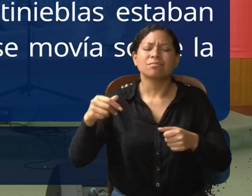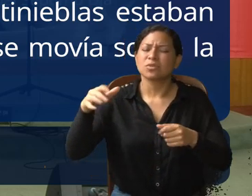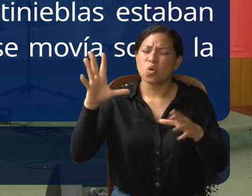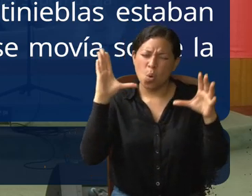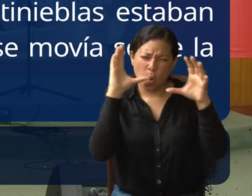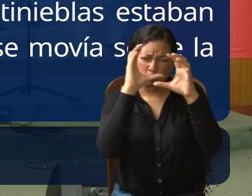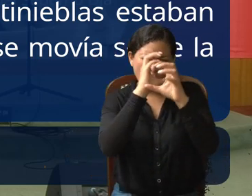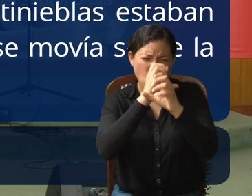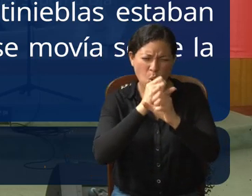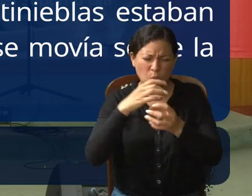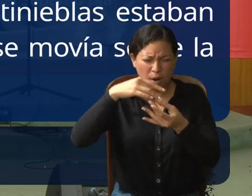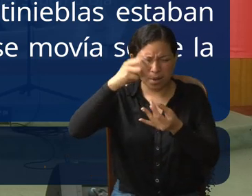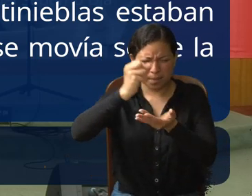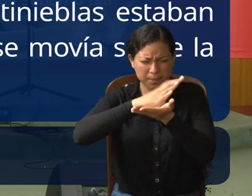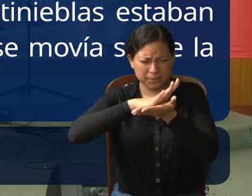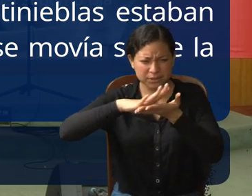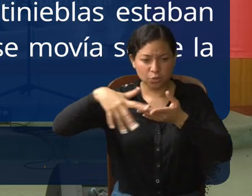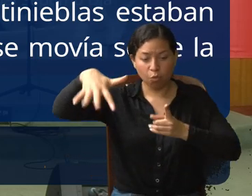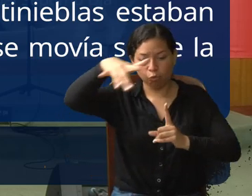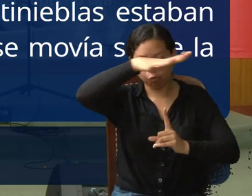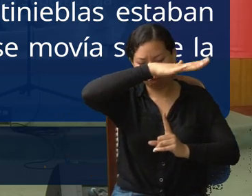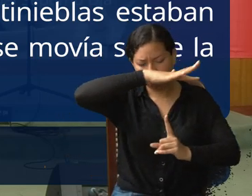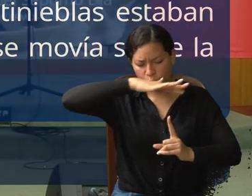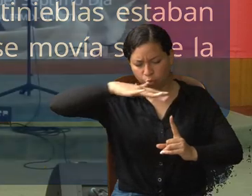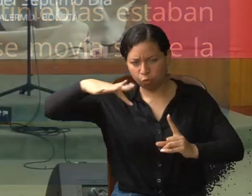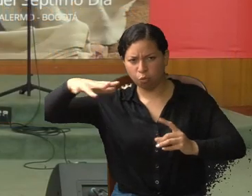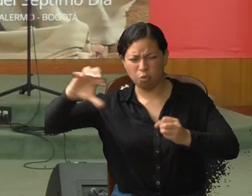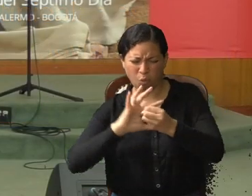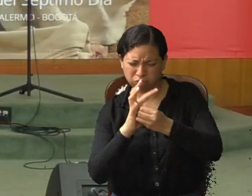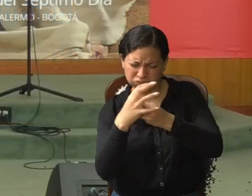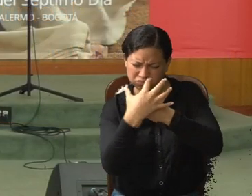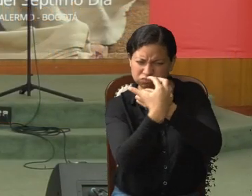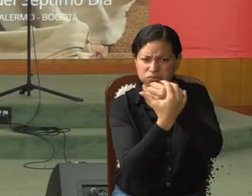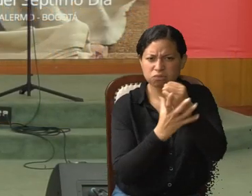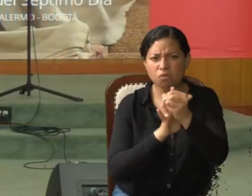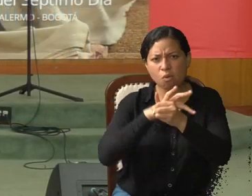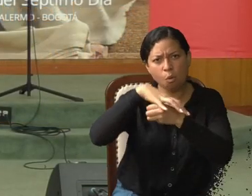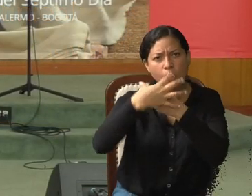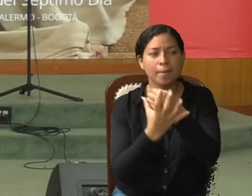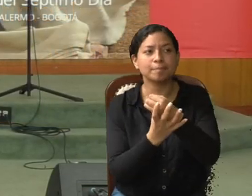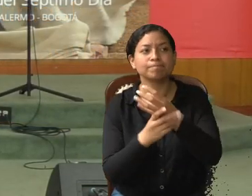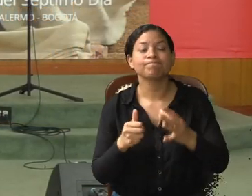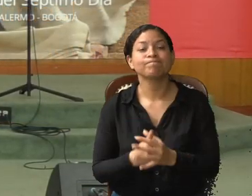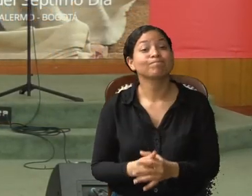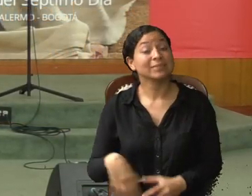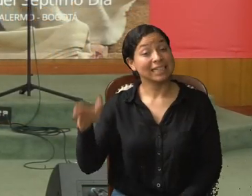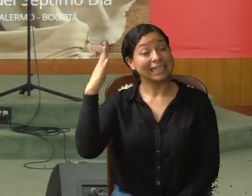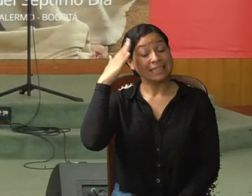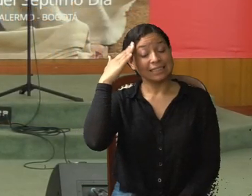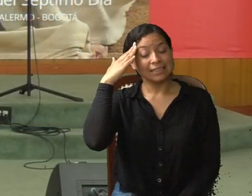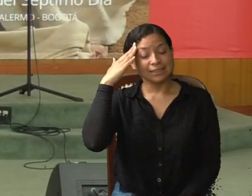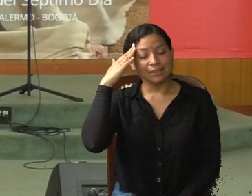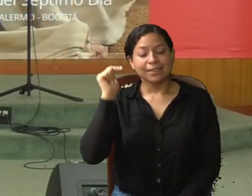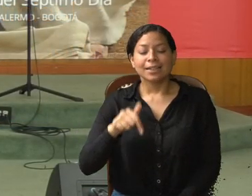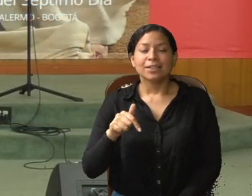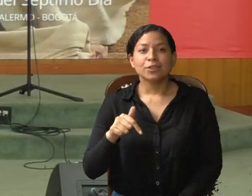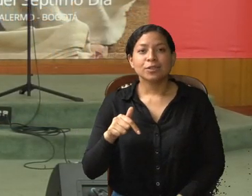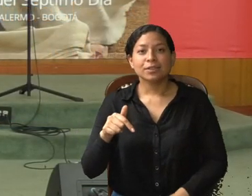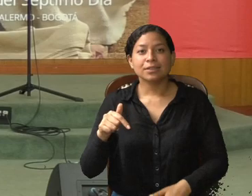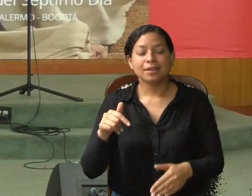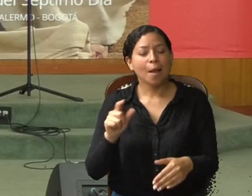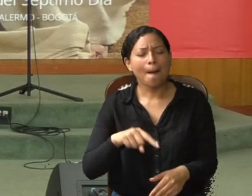se movía sobre la faz de las aguas. ¿Saben que estos dos textos son de los primeros que uno se aprende? Y cuando uno crece en la iglesia,